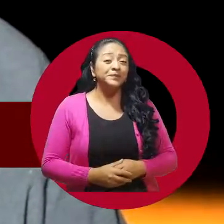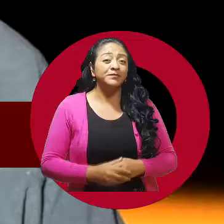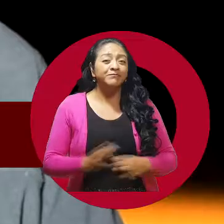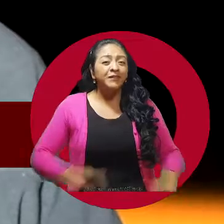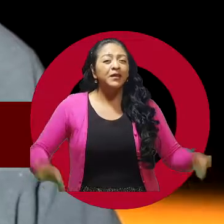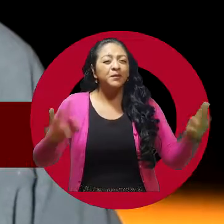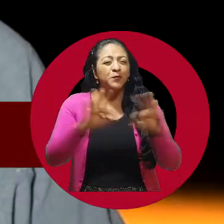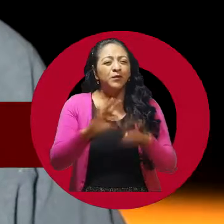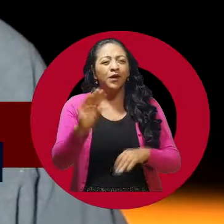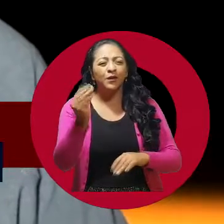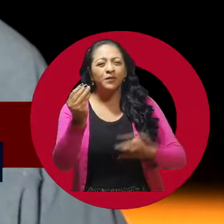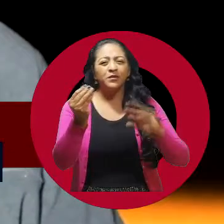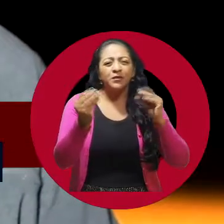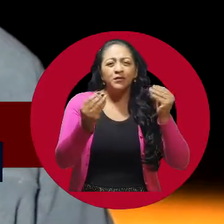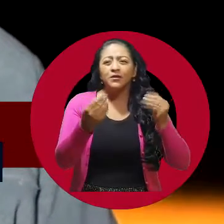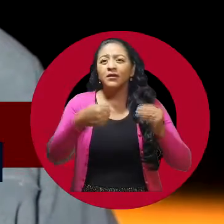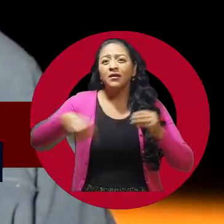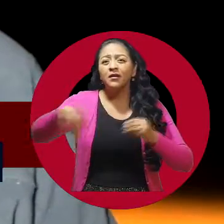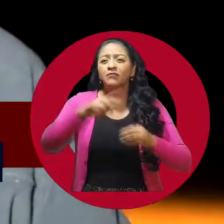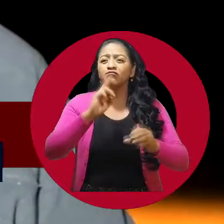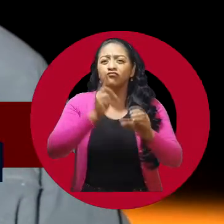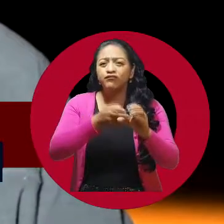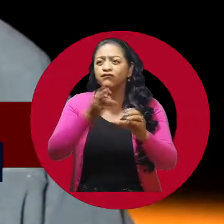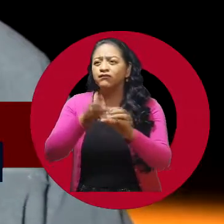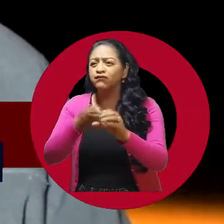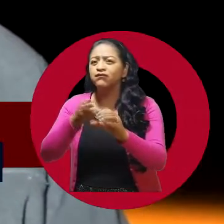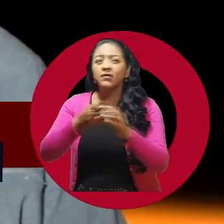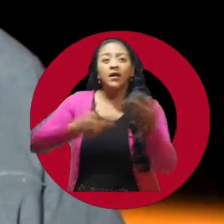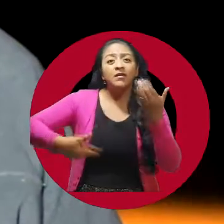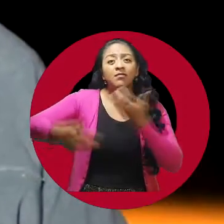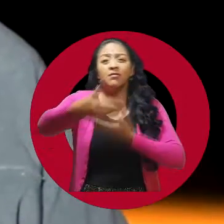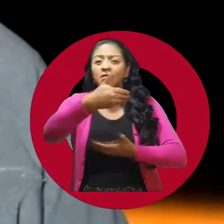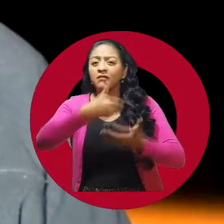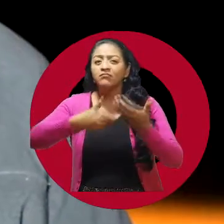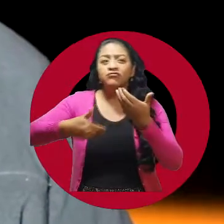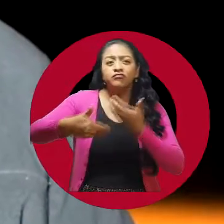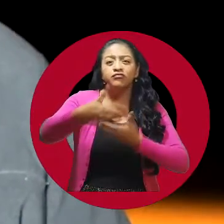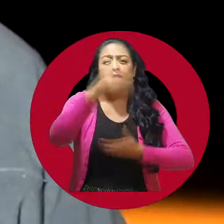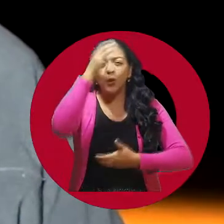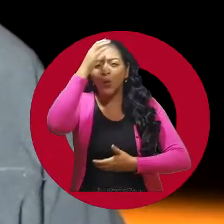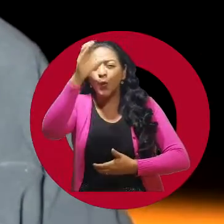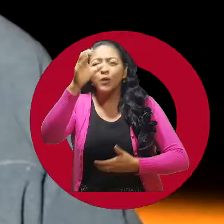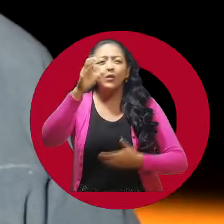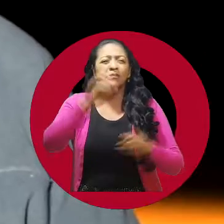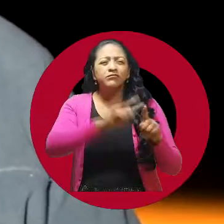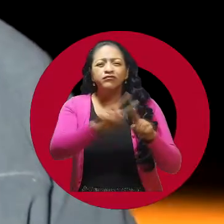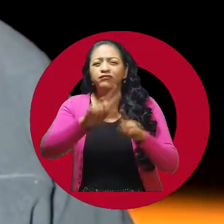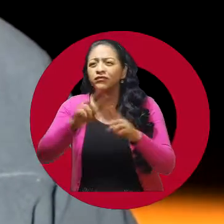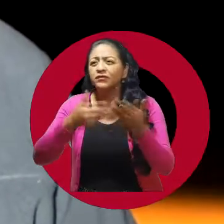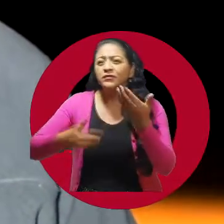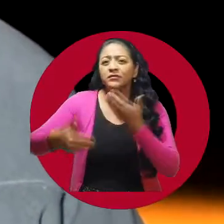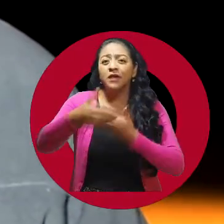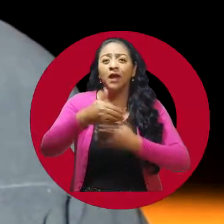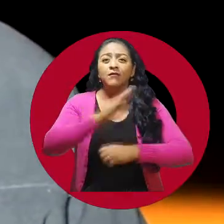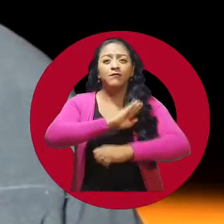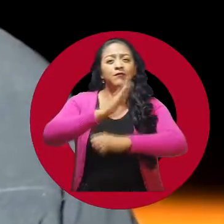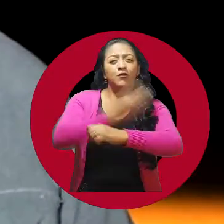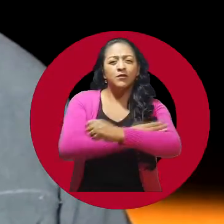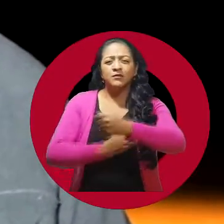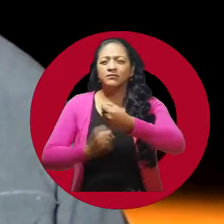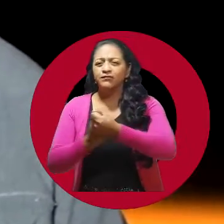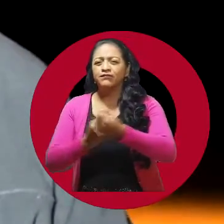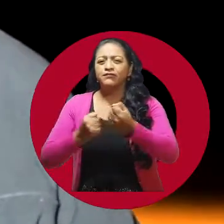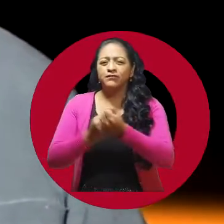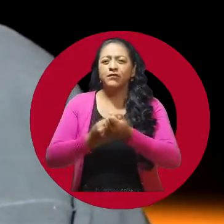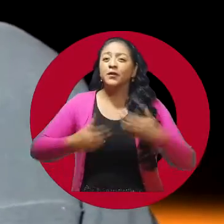vayan participando en estos espacios de intercambio cultural nos permiten ir fortaleciendo lo que siempre ha sido Otavalo, un